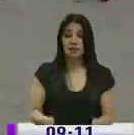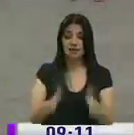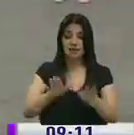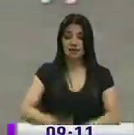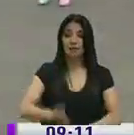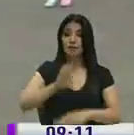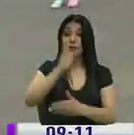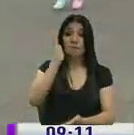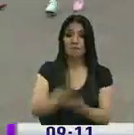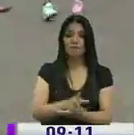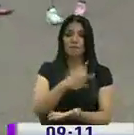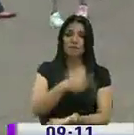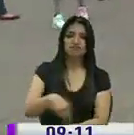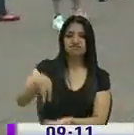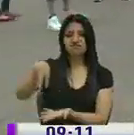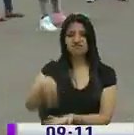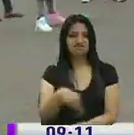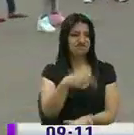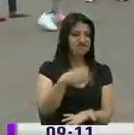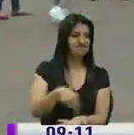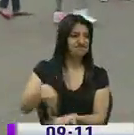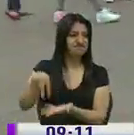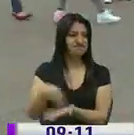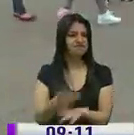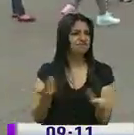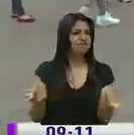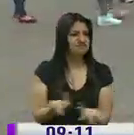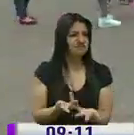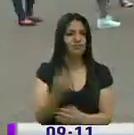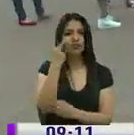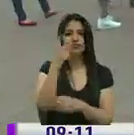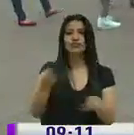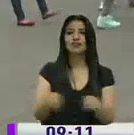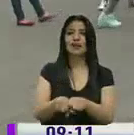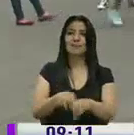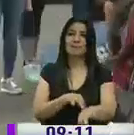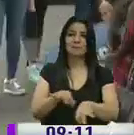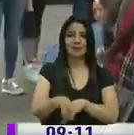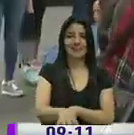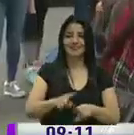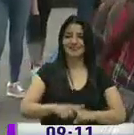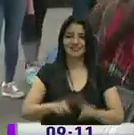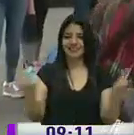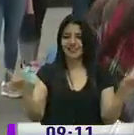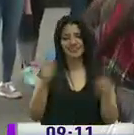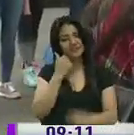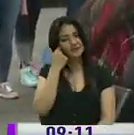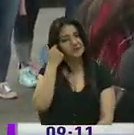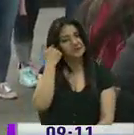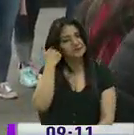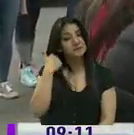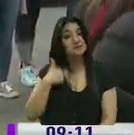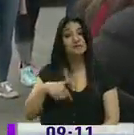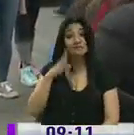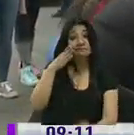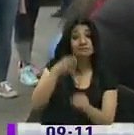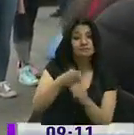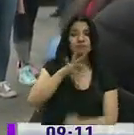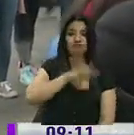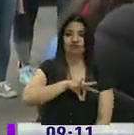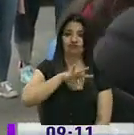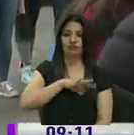bailaron una coreografía y se pusieron dos zapatos distintos el objetivo es hacer conciencia de que las